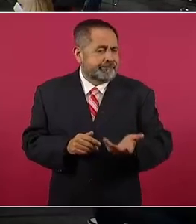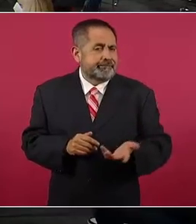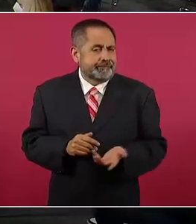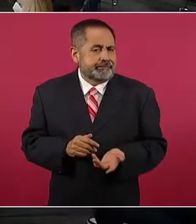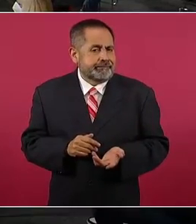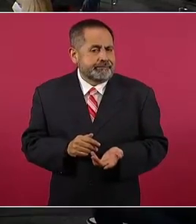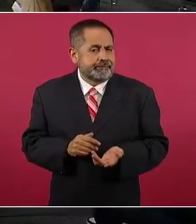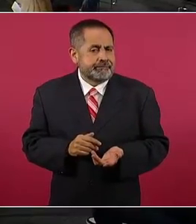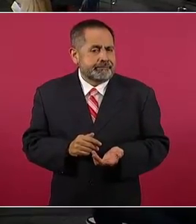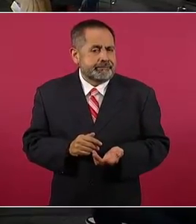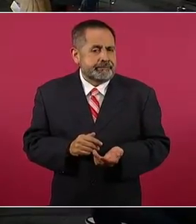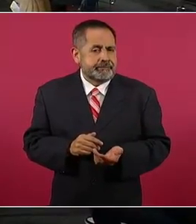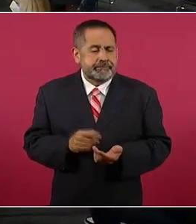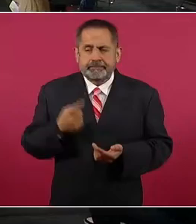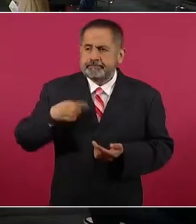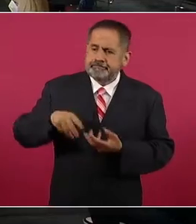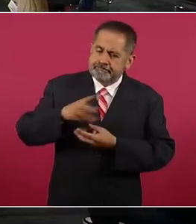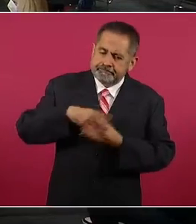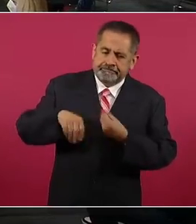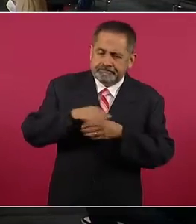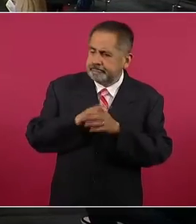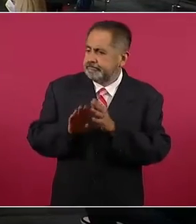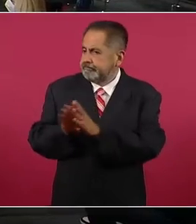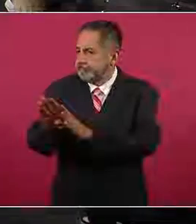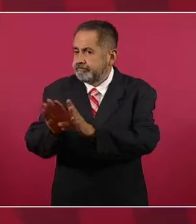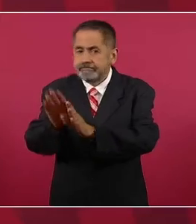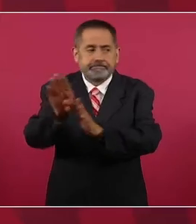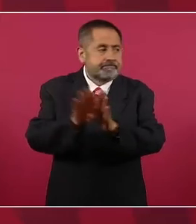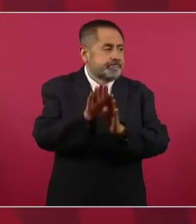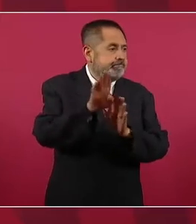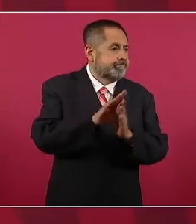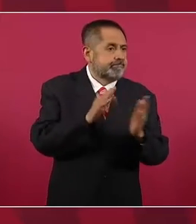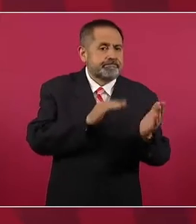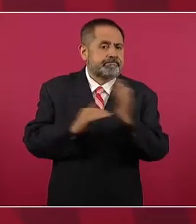para que nos recuperemos